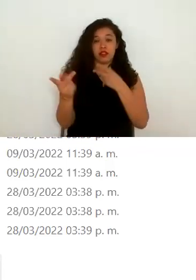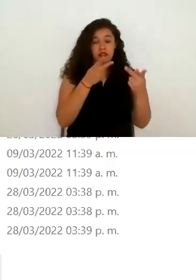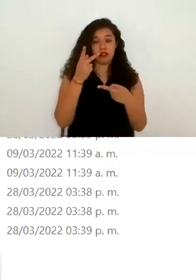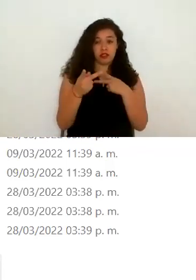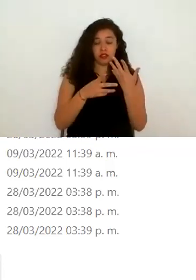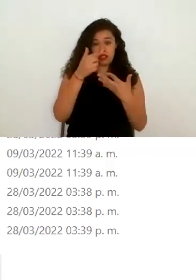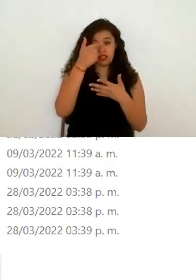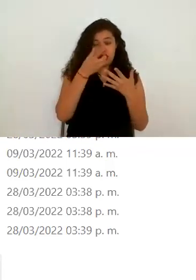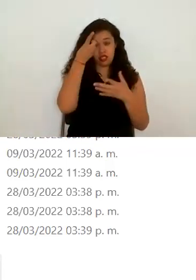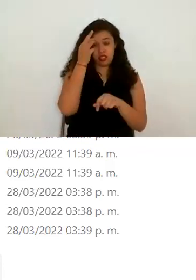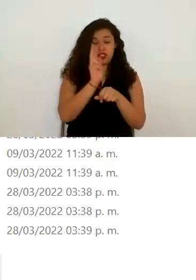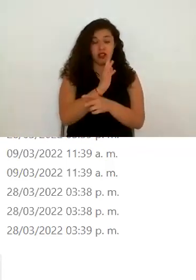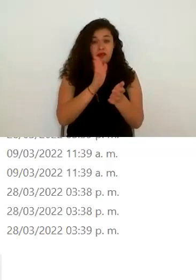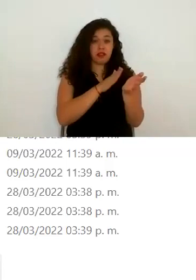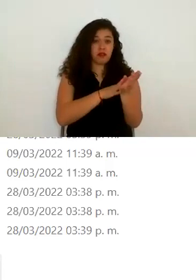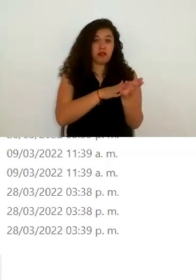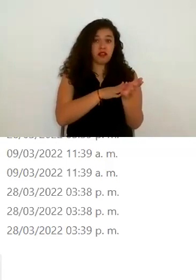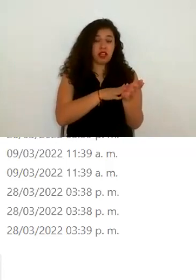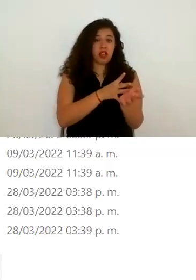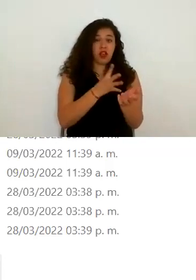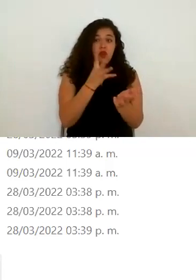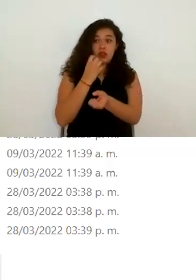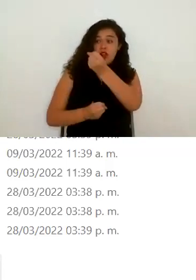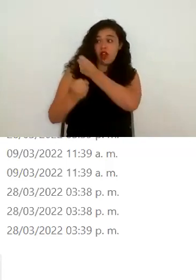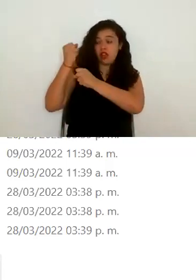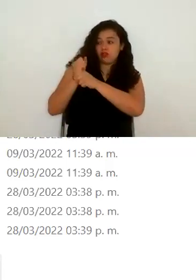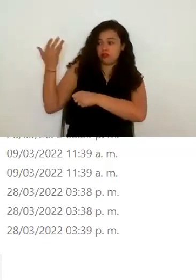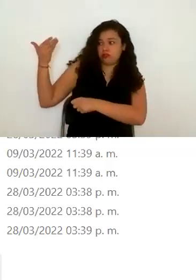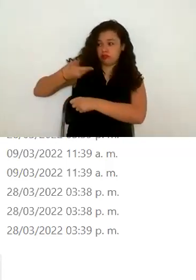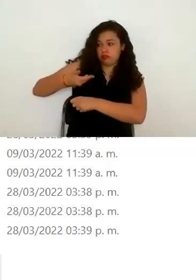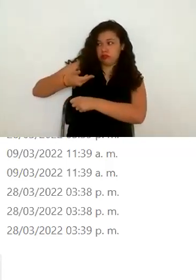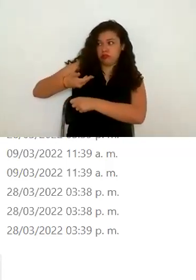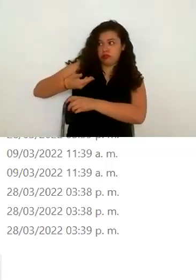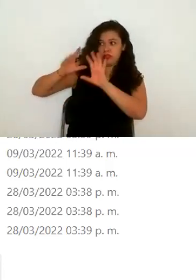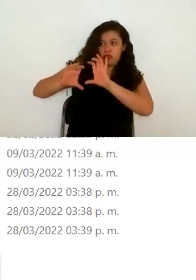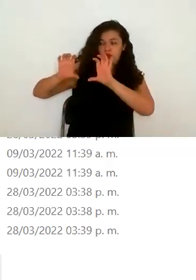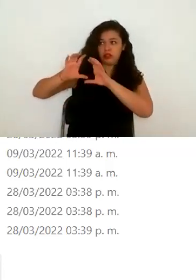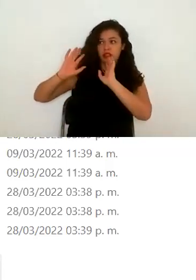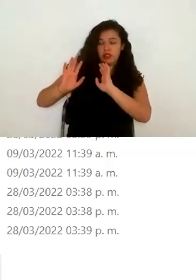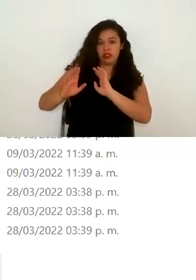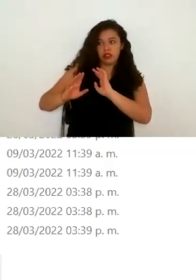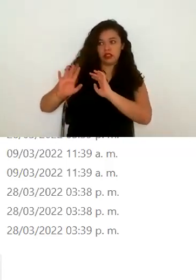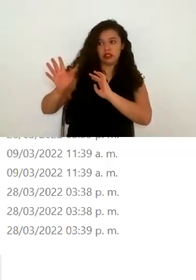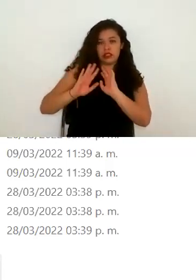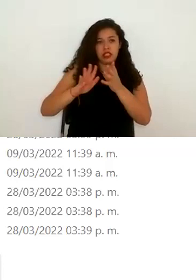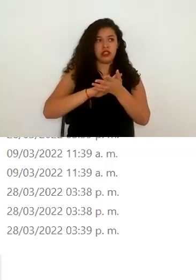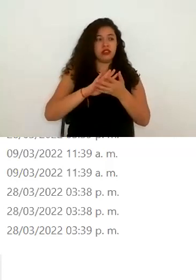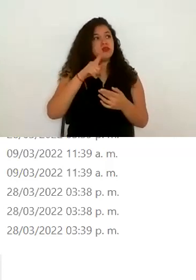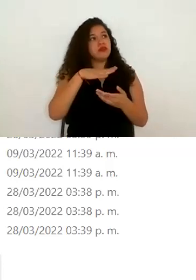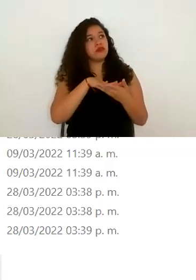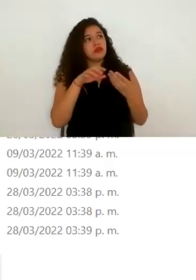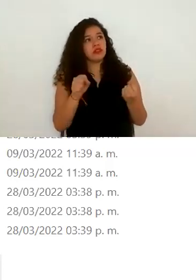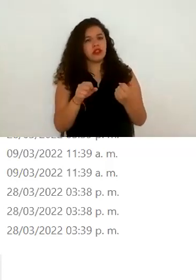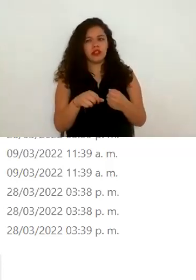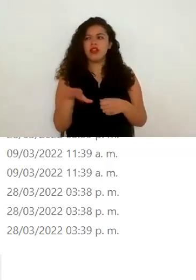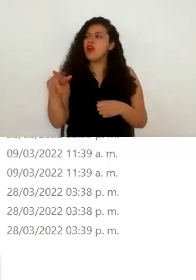un documento de hace 4 años que estaba en electrónico y ya ustedes le dieron delete, pues diré, oye, ¿por qué lo